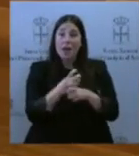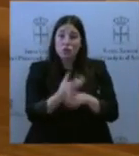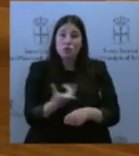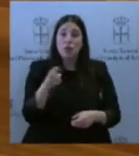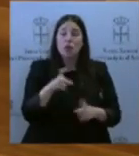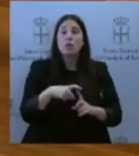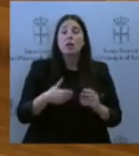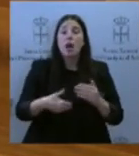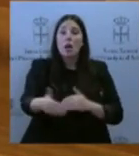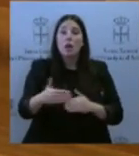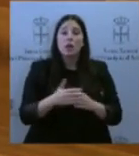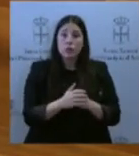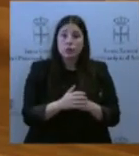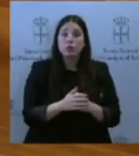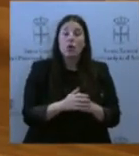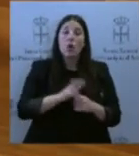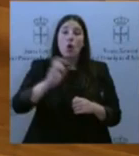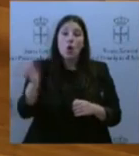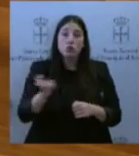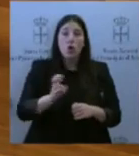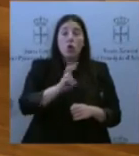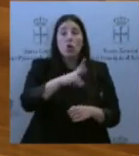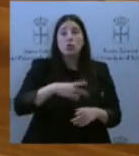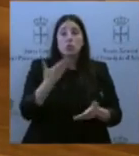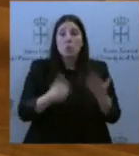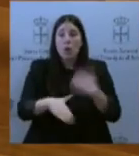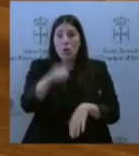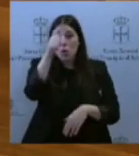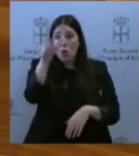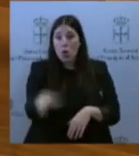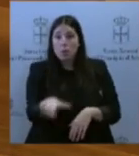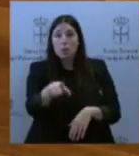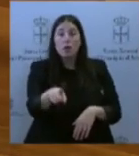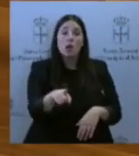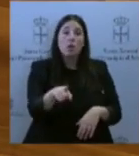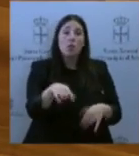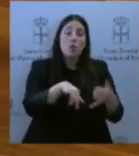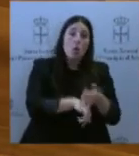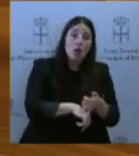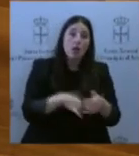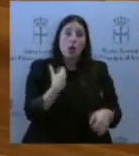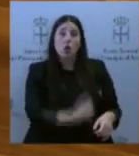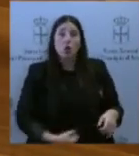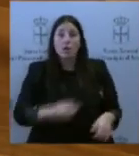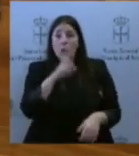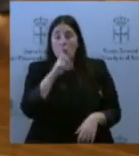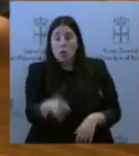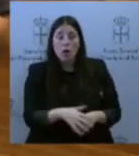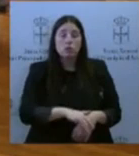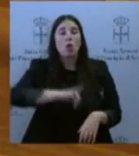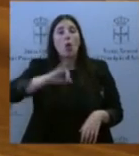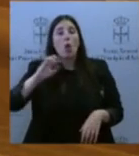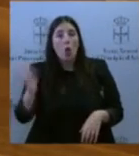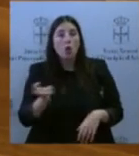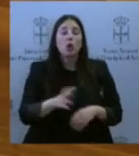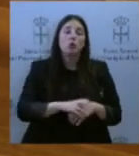marzo. Somoza, ecografía, 1 año. Javier, 23 de noviembre del 2023. Conchi, Andrés y Raquel, 7 meses para consulta